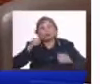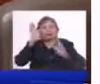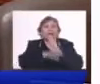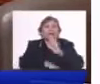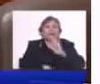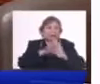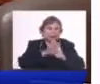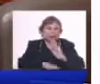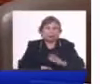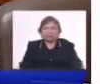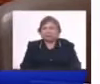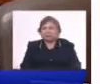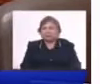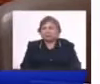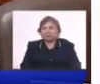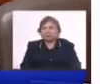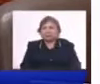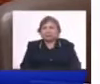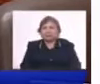peor.